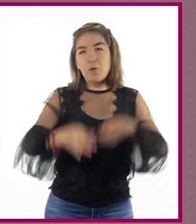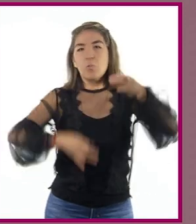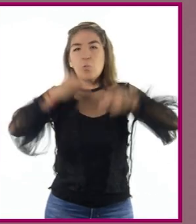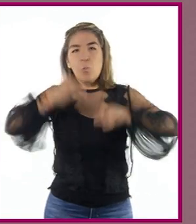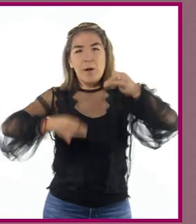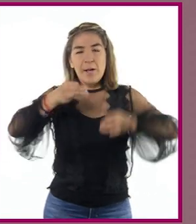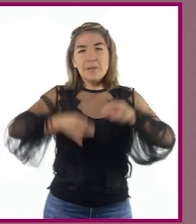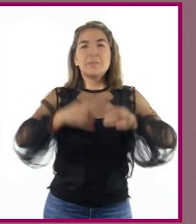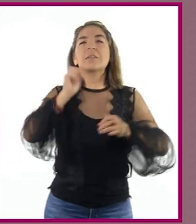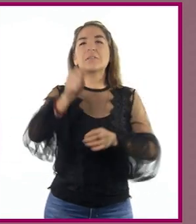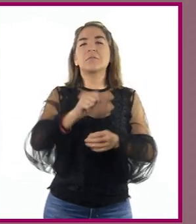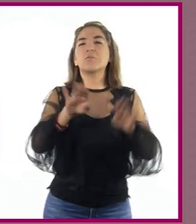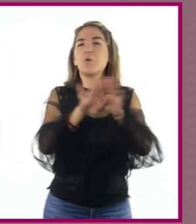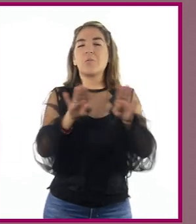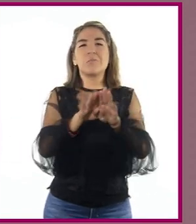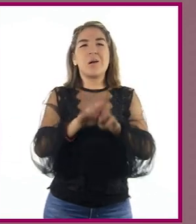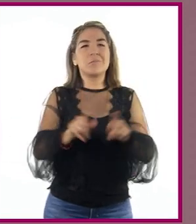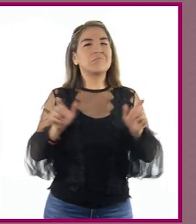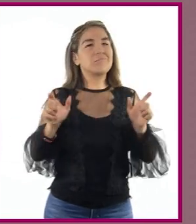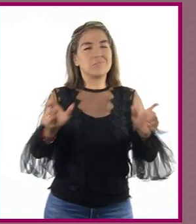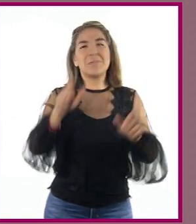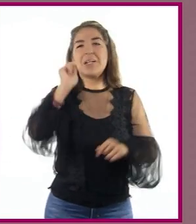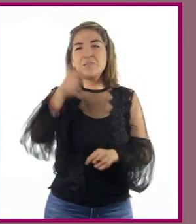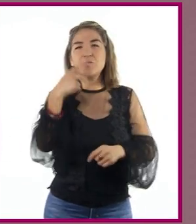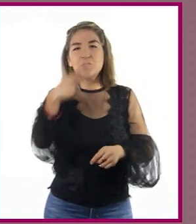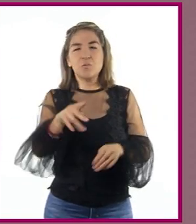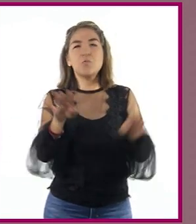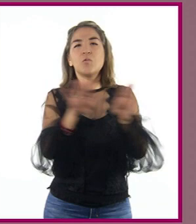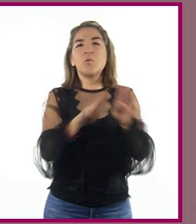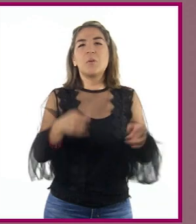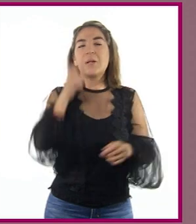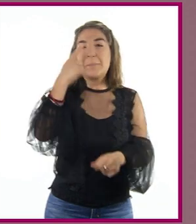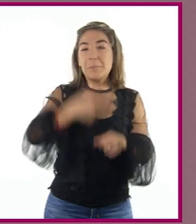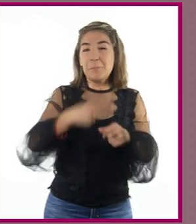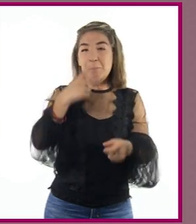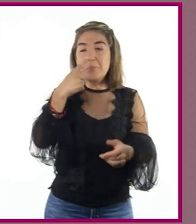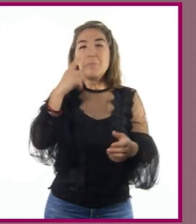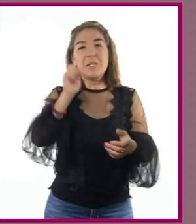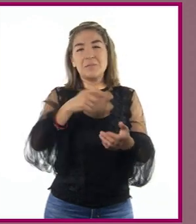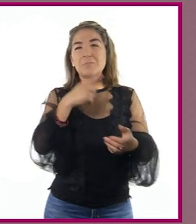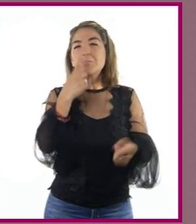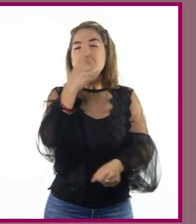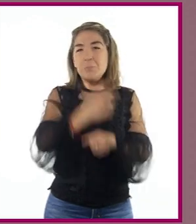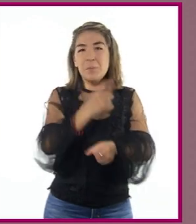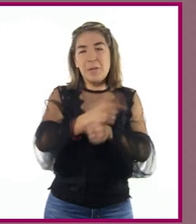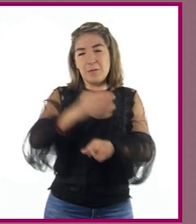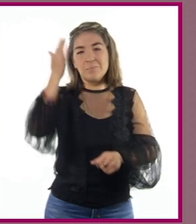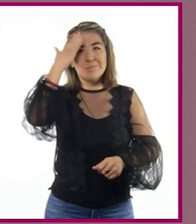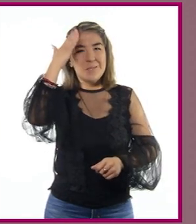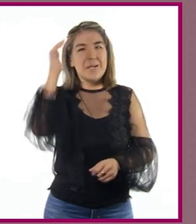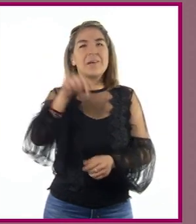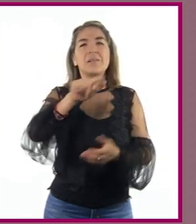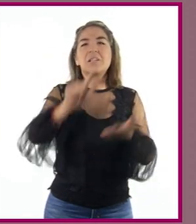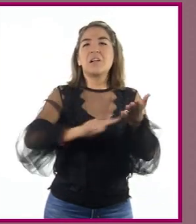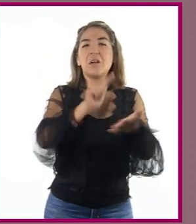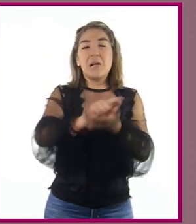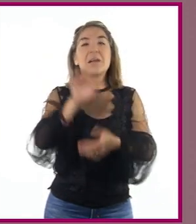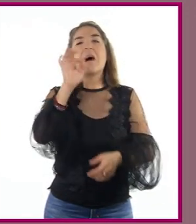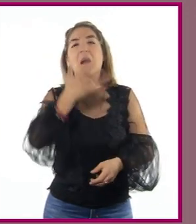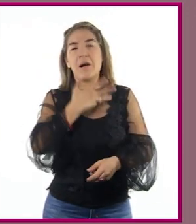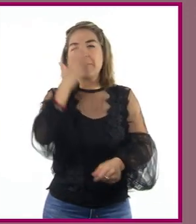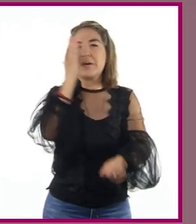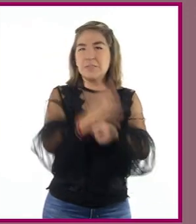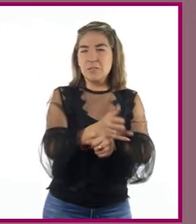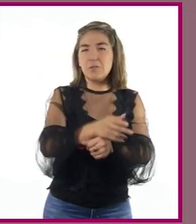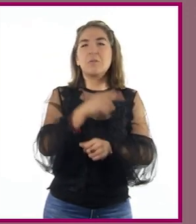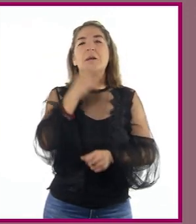imparcial, a la defensa, a los principios de legalidad y a la proporcionalidad de los delitos y penas.